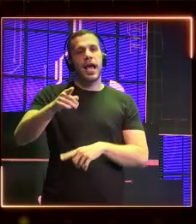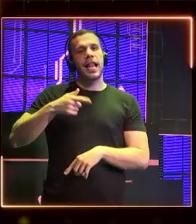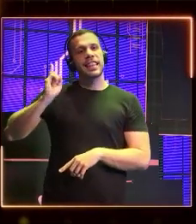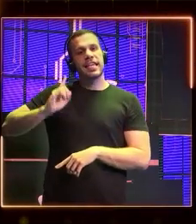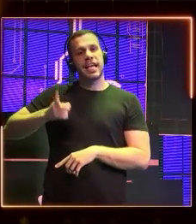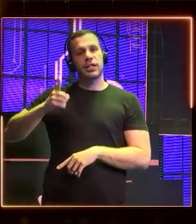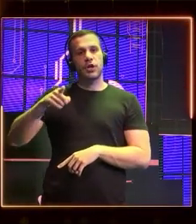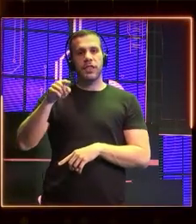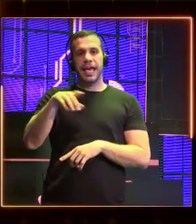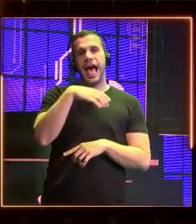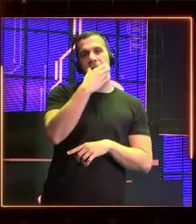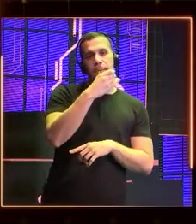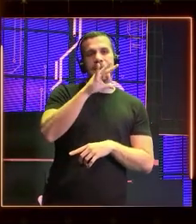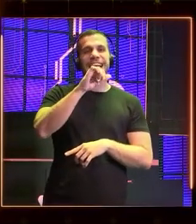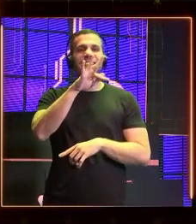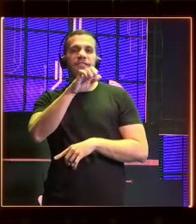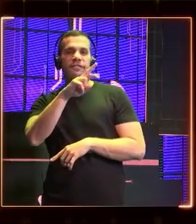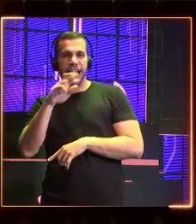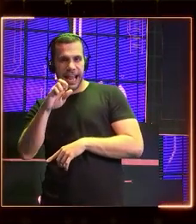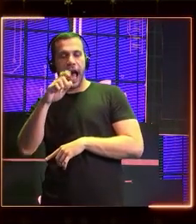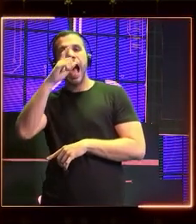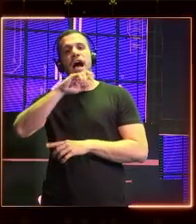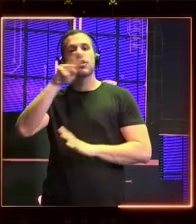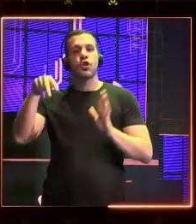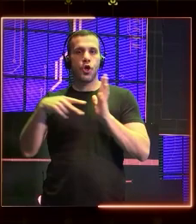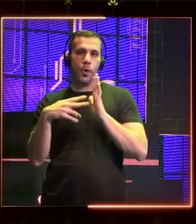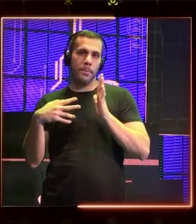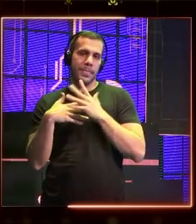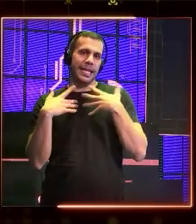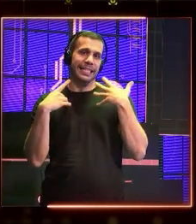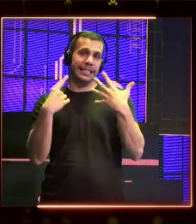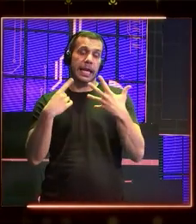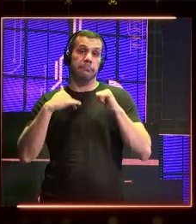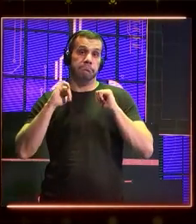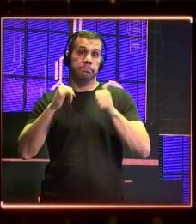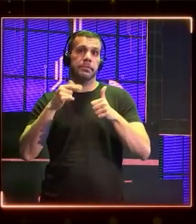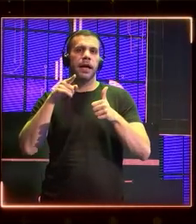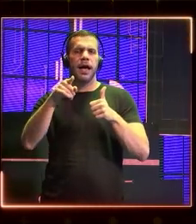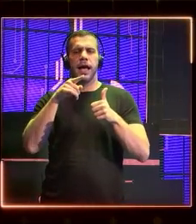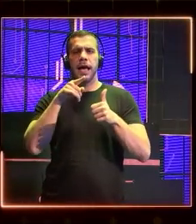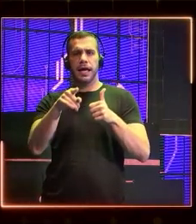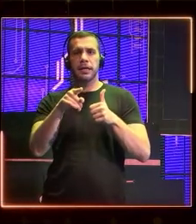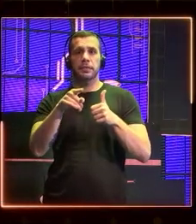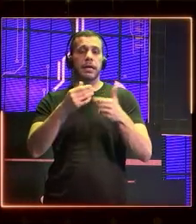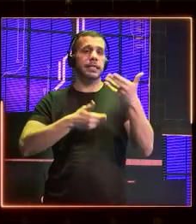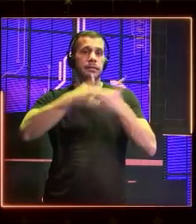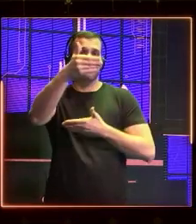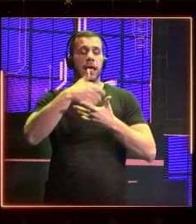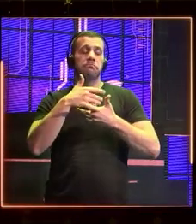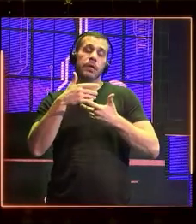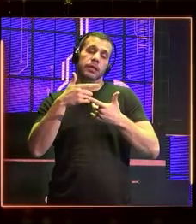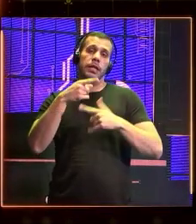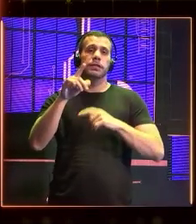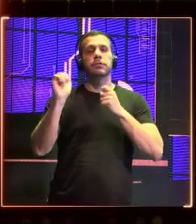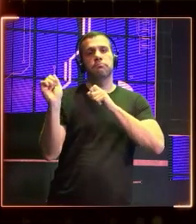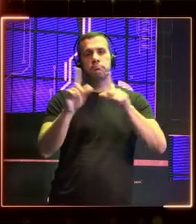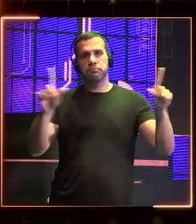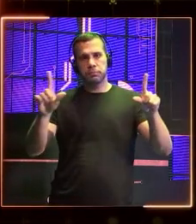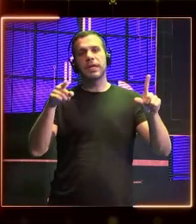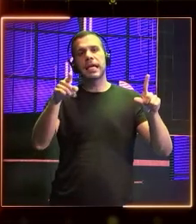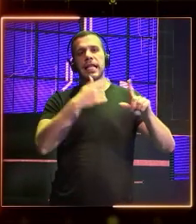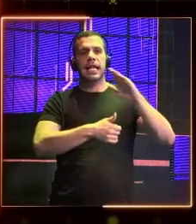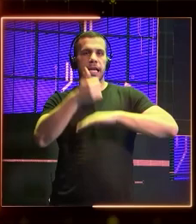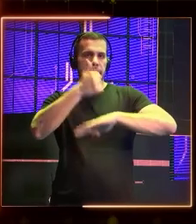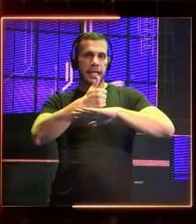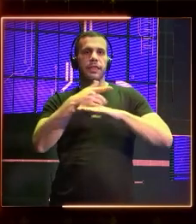Apple esfera desde 2006 y este es el medio líder en español Sobre Apple que pertenece al grupo webedia Pero también es